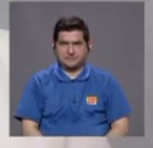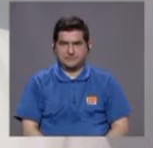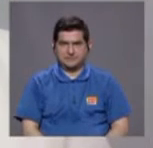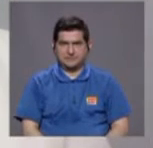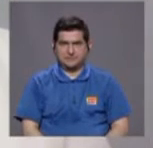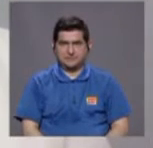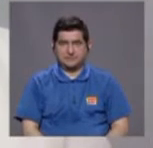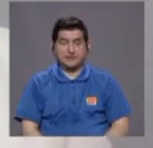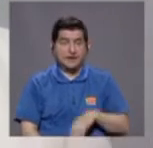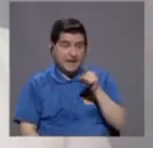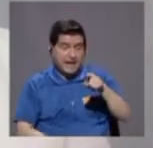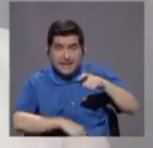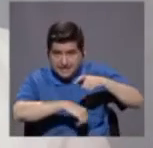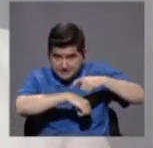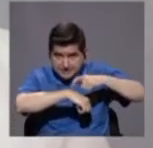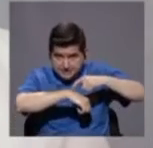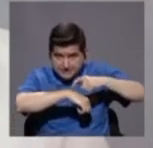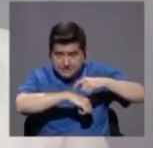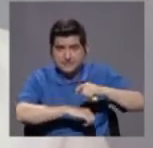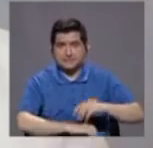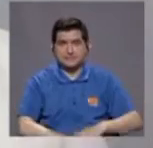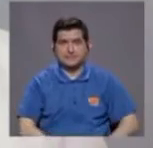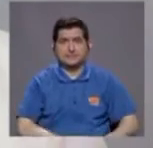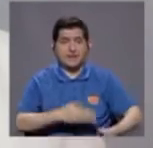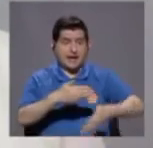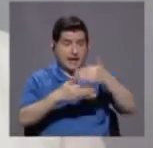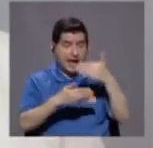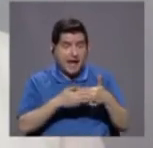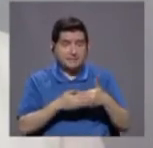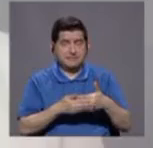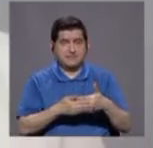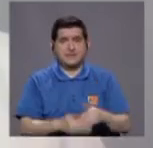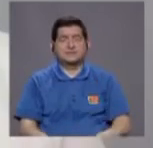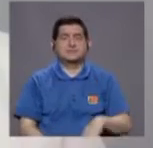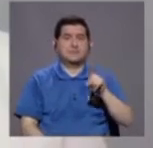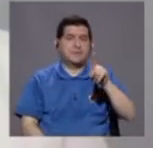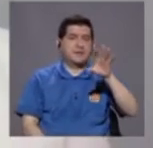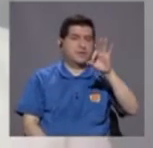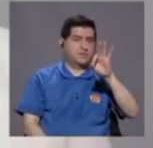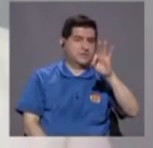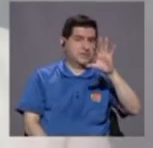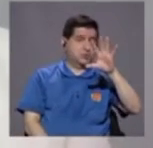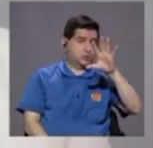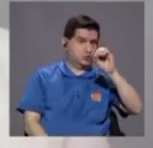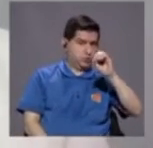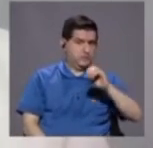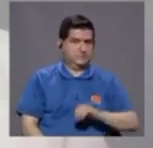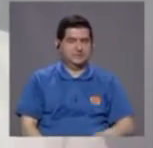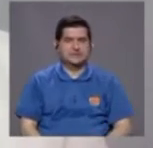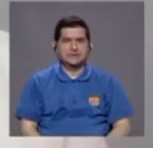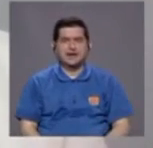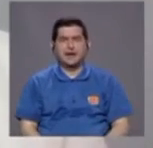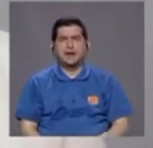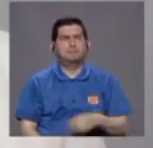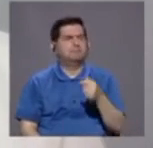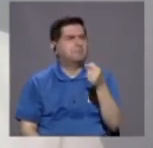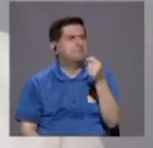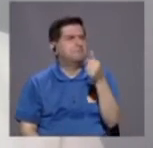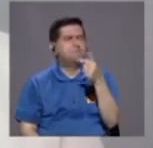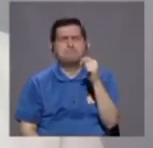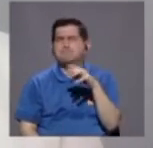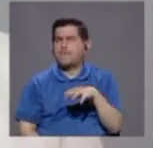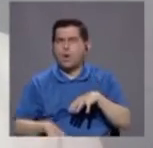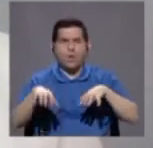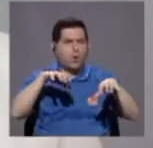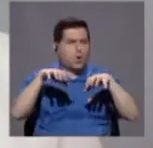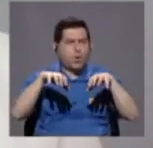durante esta época, antes de la década de 1950, hubo muy pocos